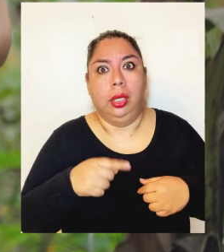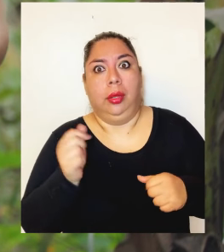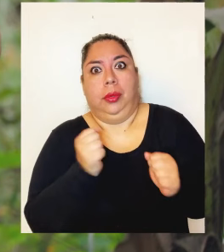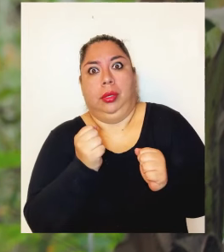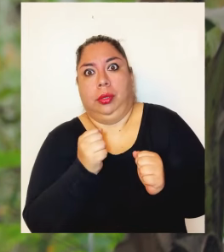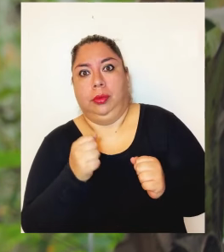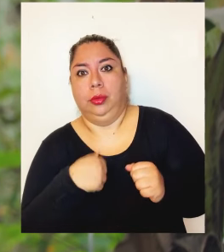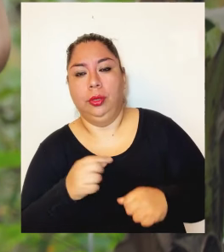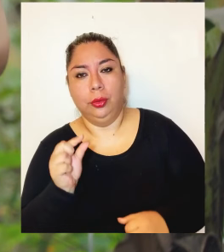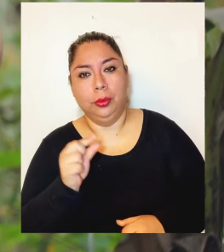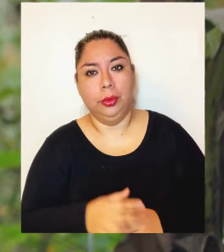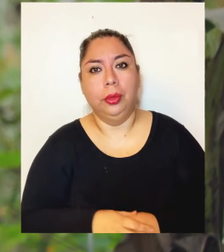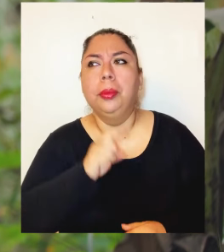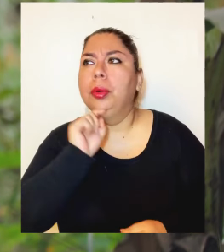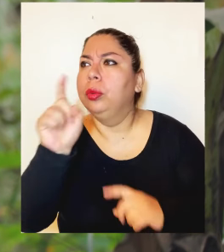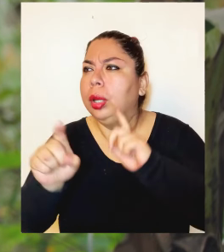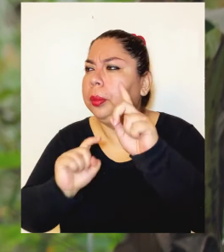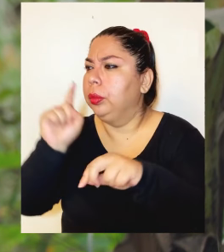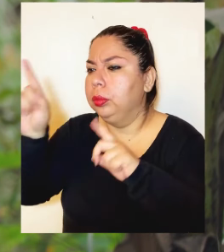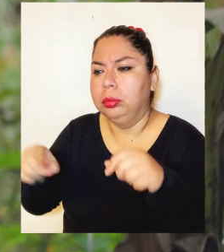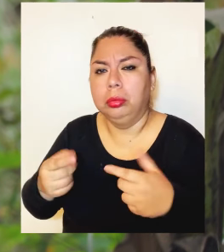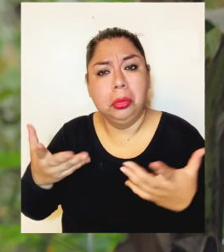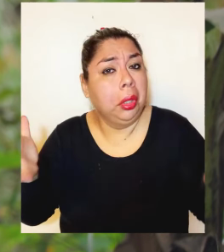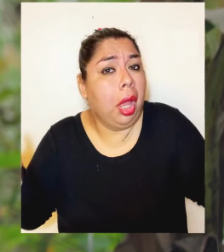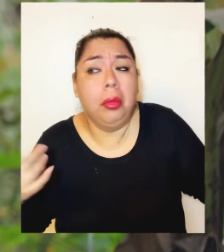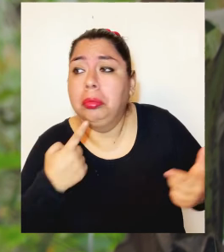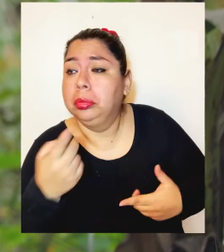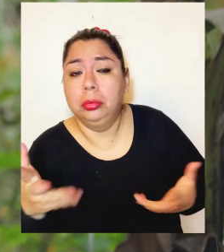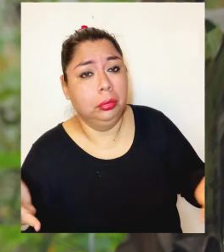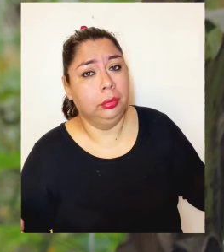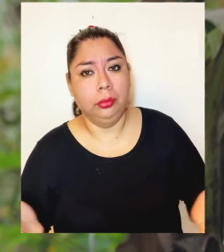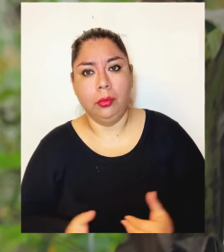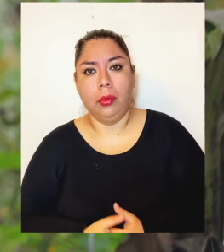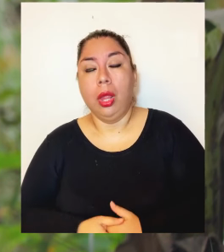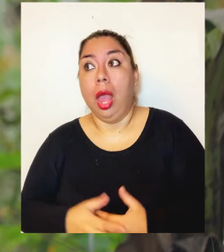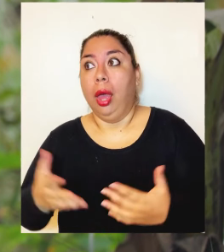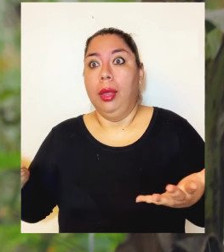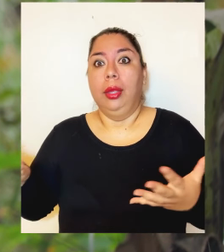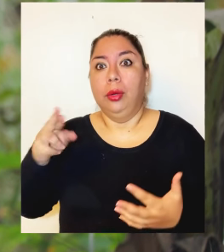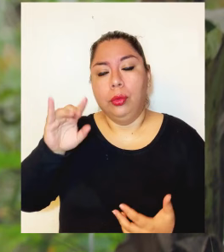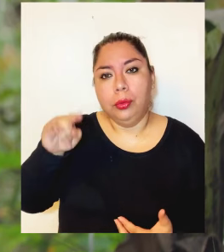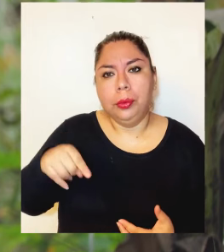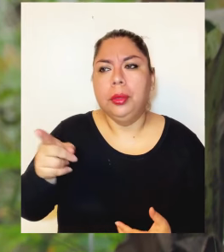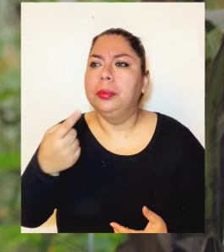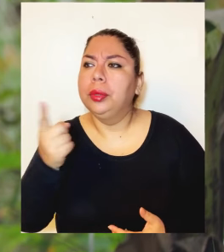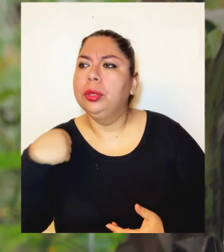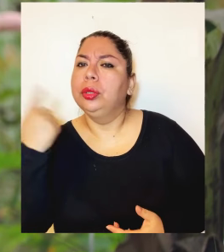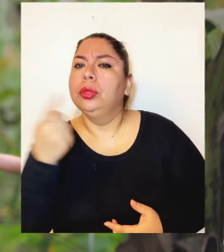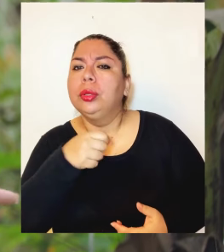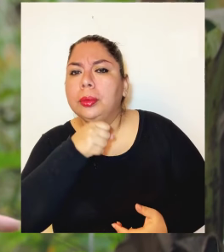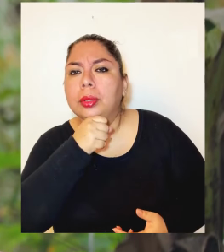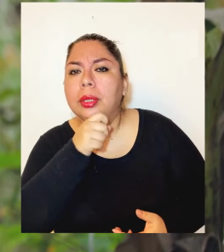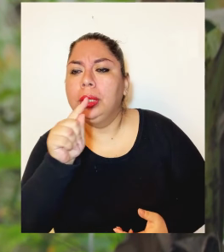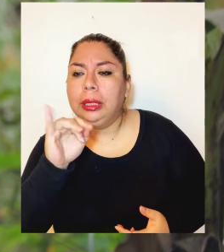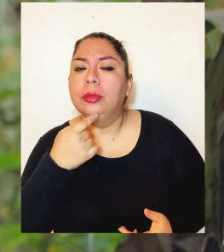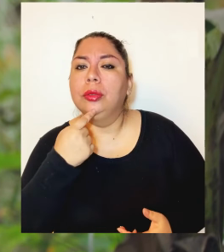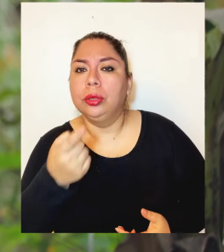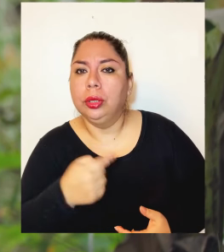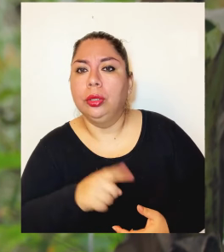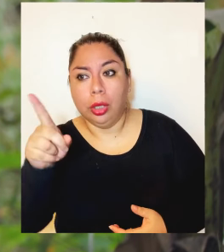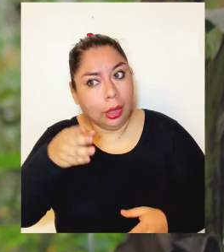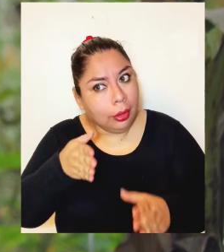asusté un poco. Pregunté y pregunté y nadie me decía nada. ¡Ay, Rumi! Pero si nuestro abuelito Tito nos dijo que